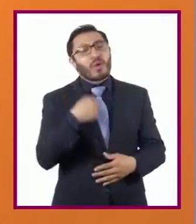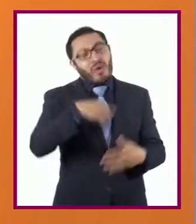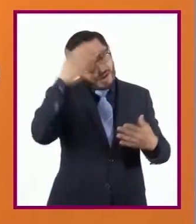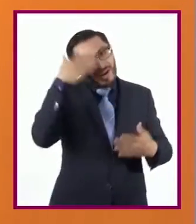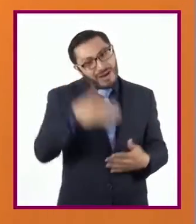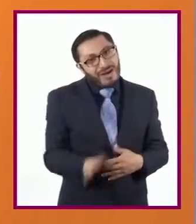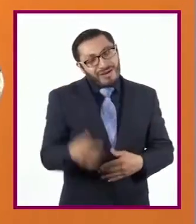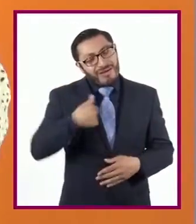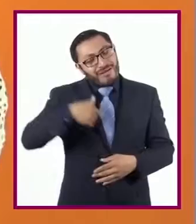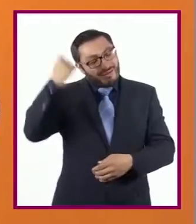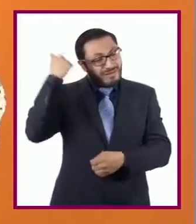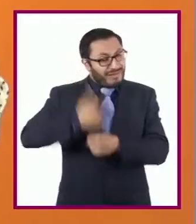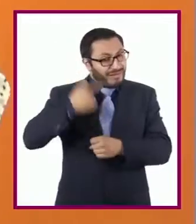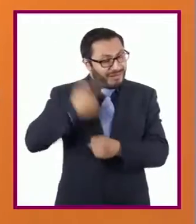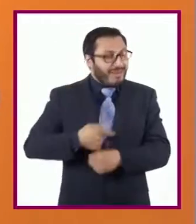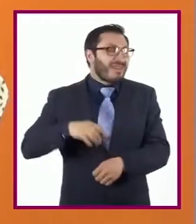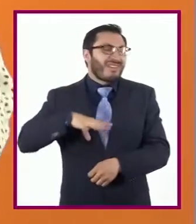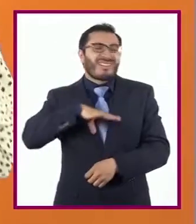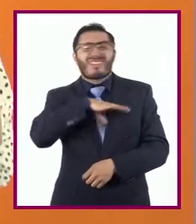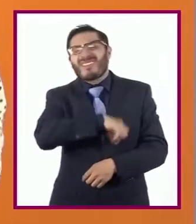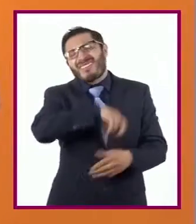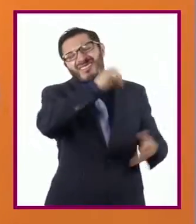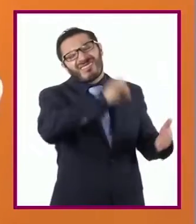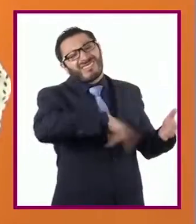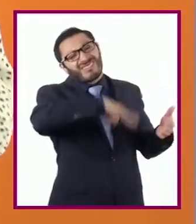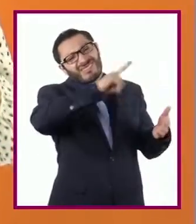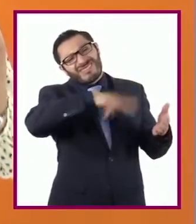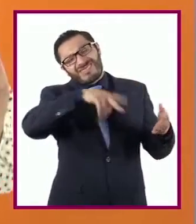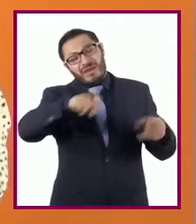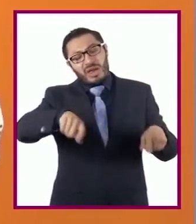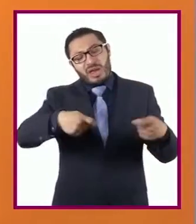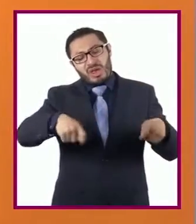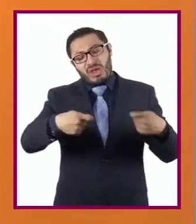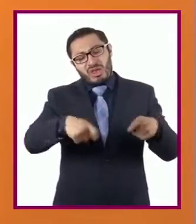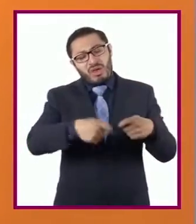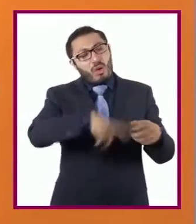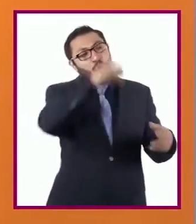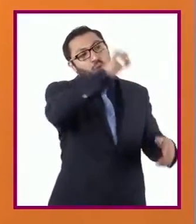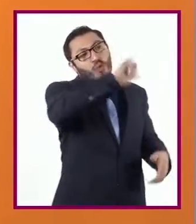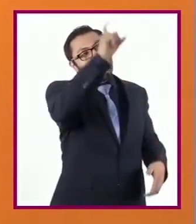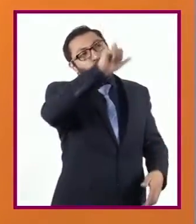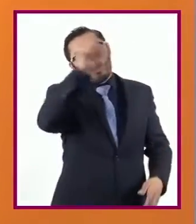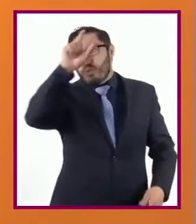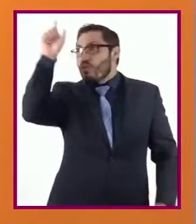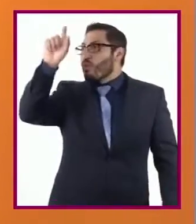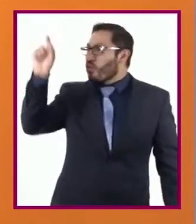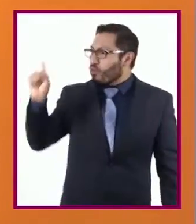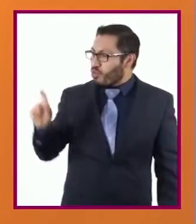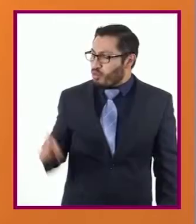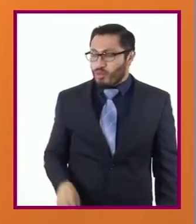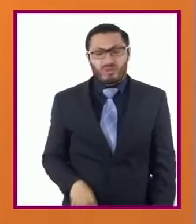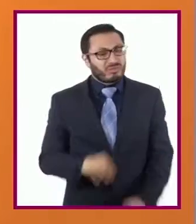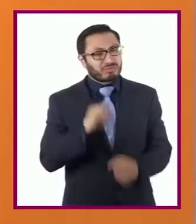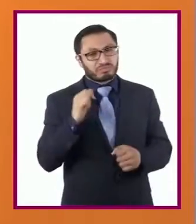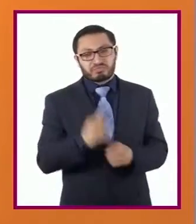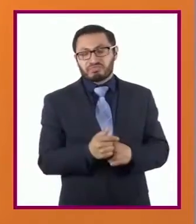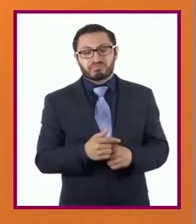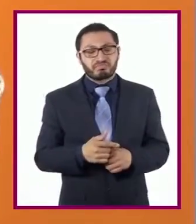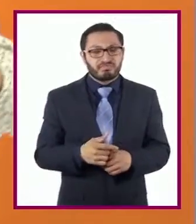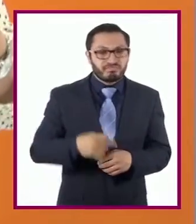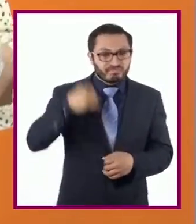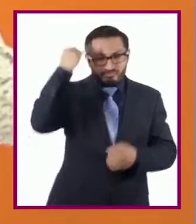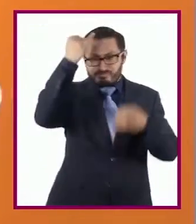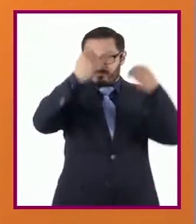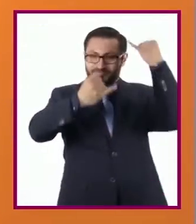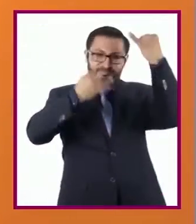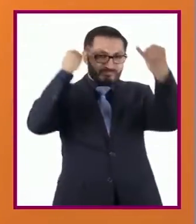doy cuenta que me encanta pintar, me encanta tejer, me encanta hacer grafitis, me encanta todo lo que tiene que ver con creatividad o